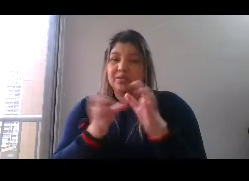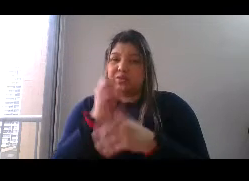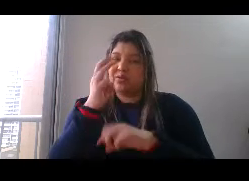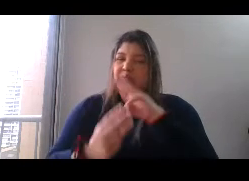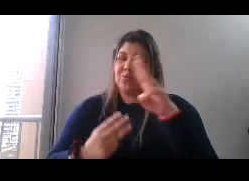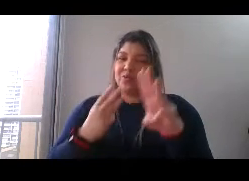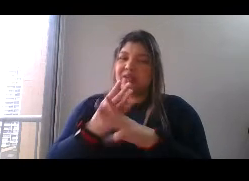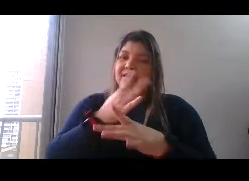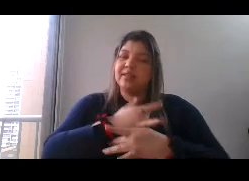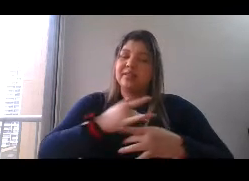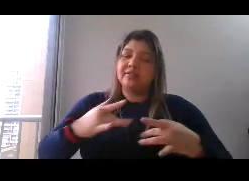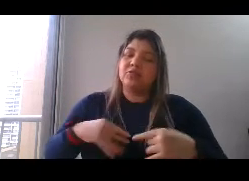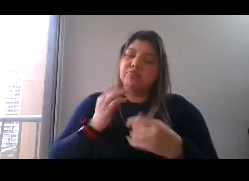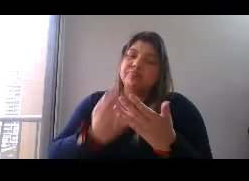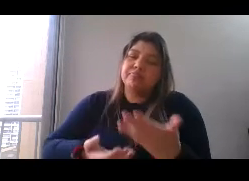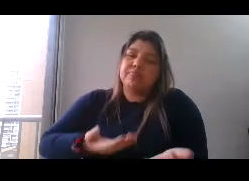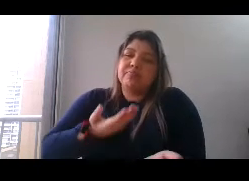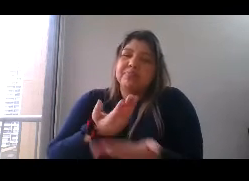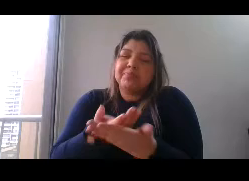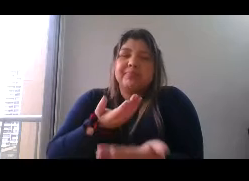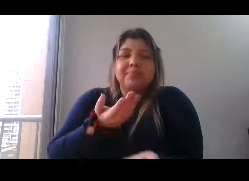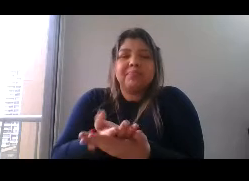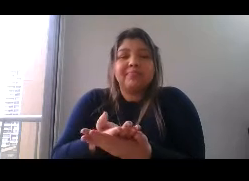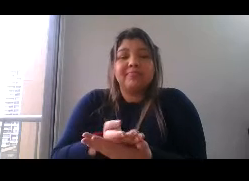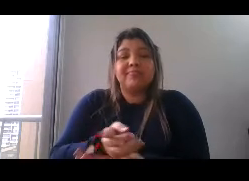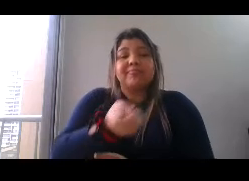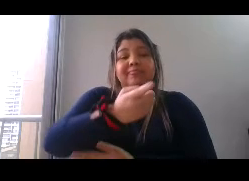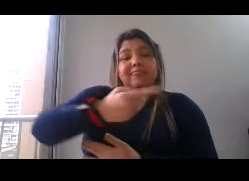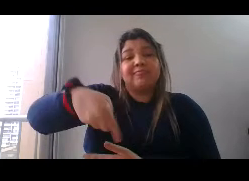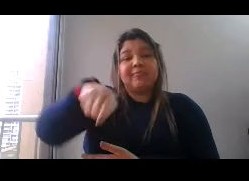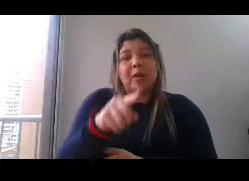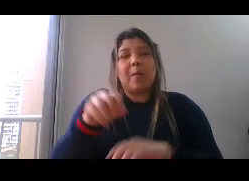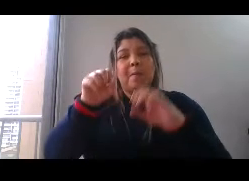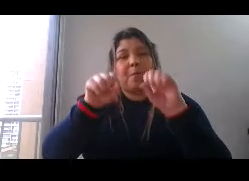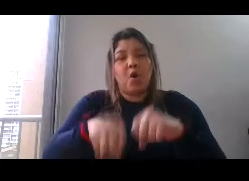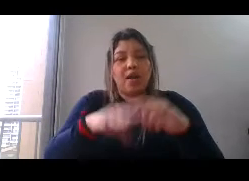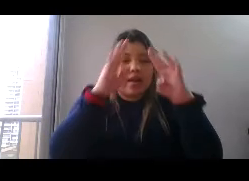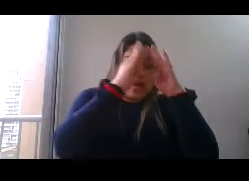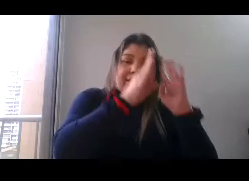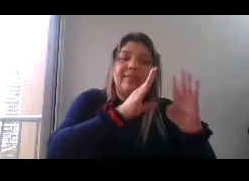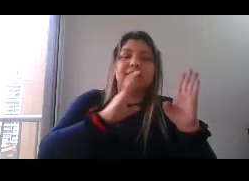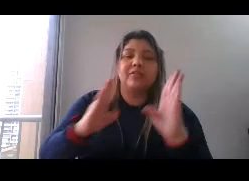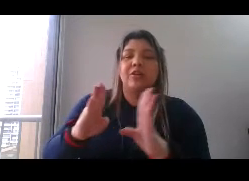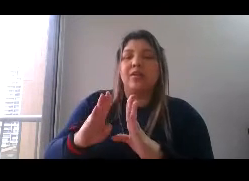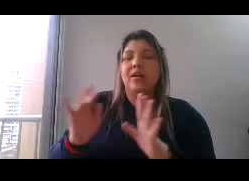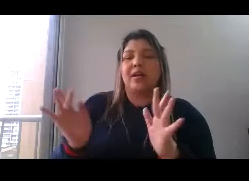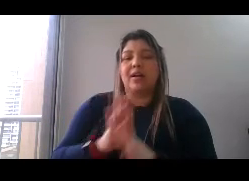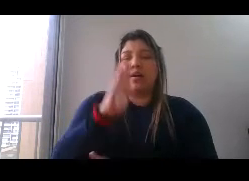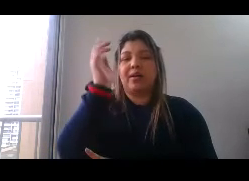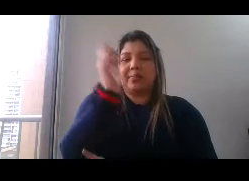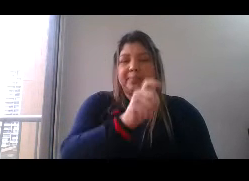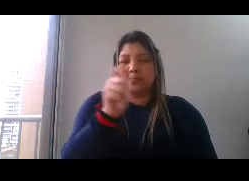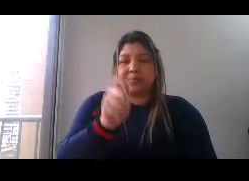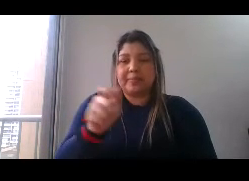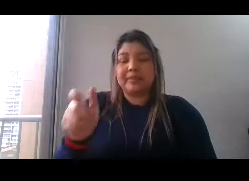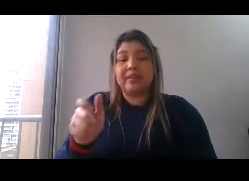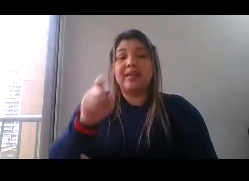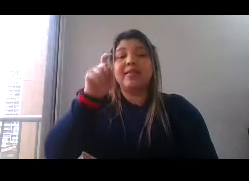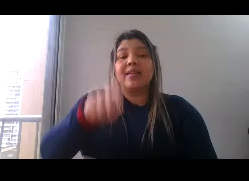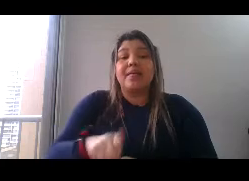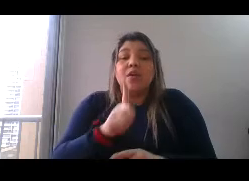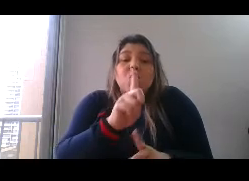que dentro de las posibilidades que se tenga para la atención de estos pacientes, se tenga una